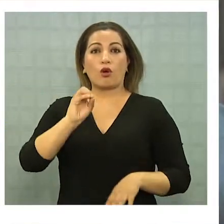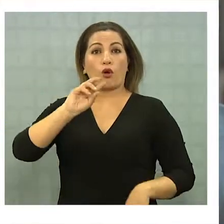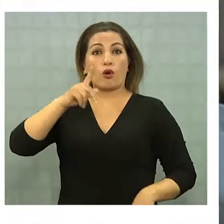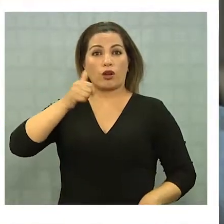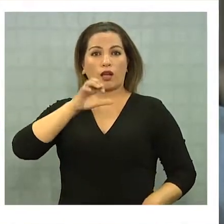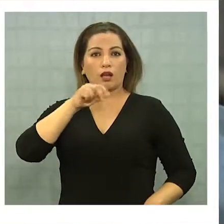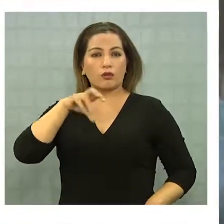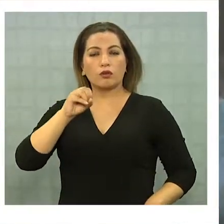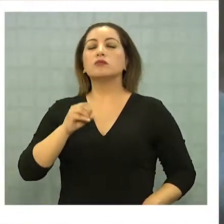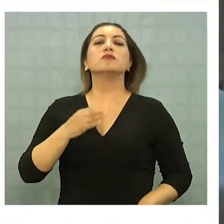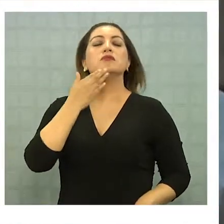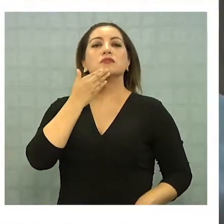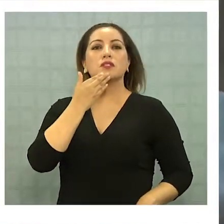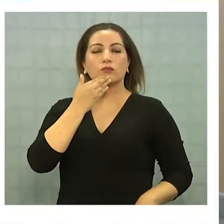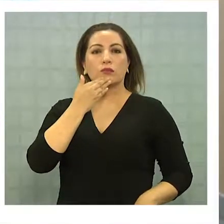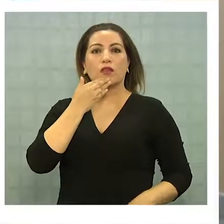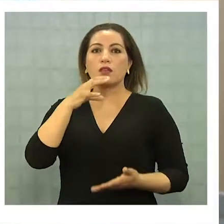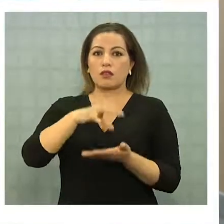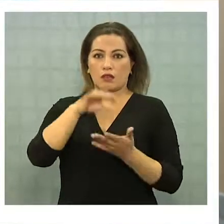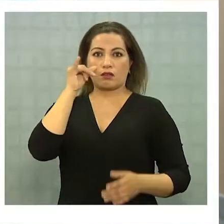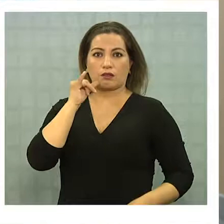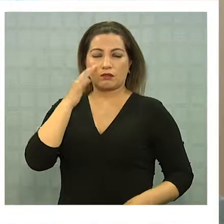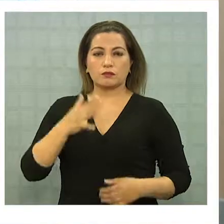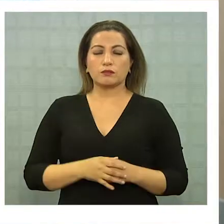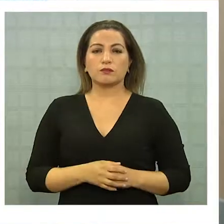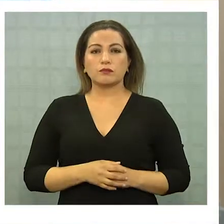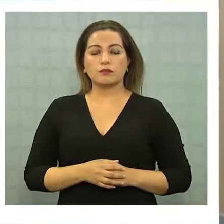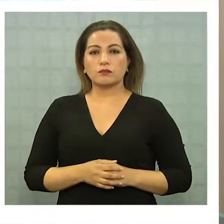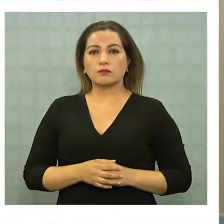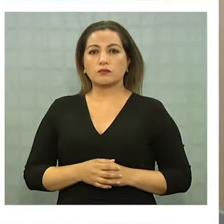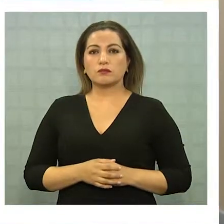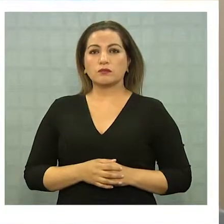de órganos y también a nivel regional.